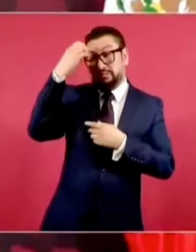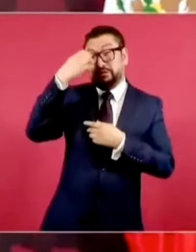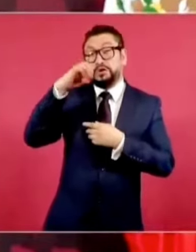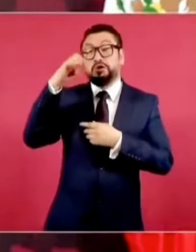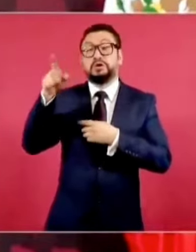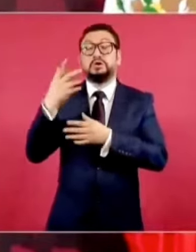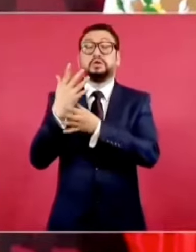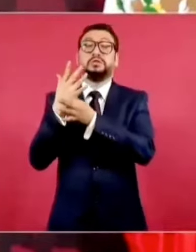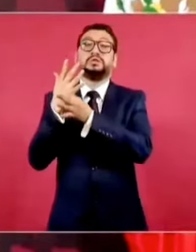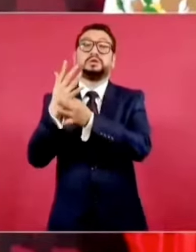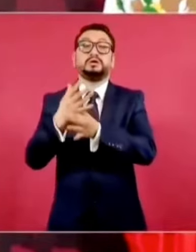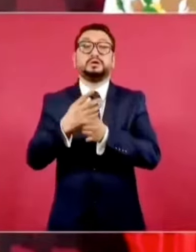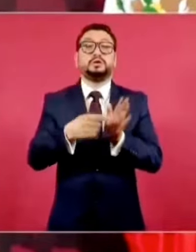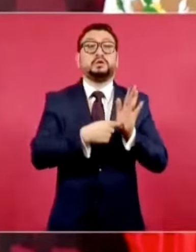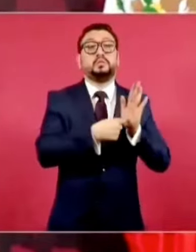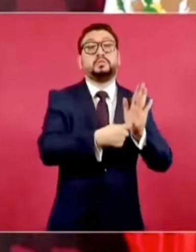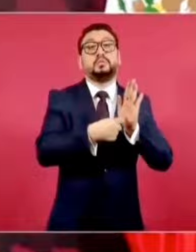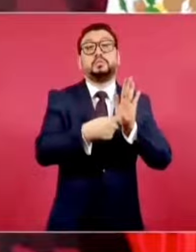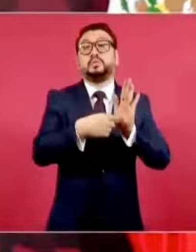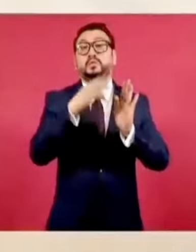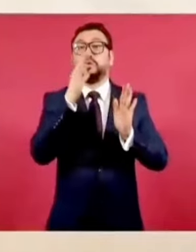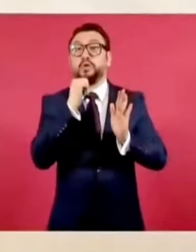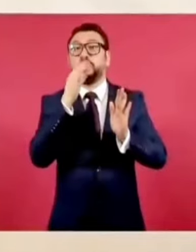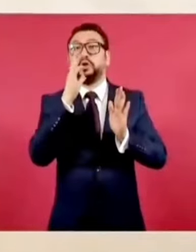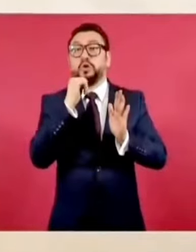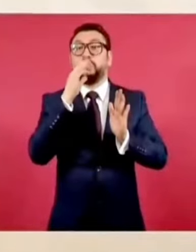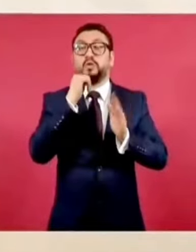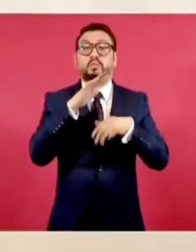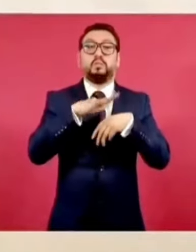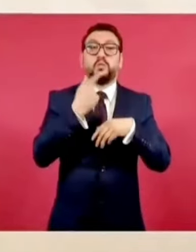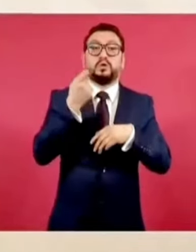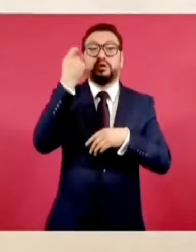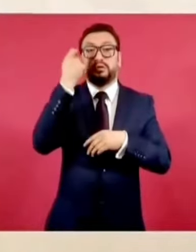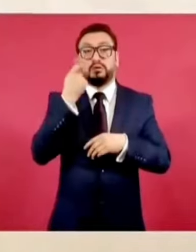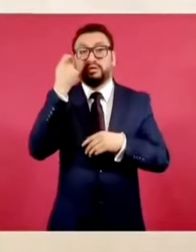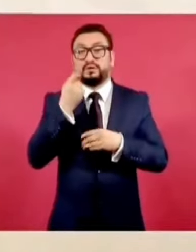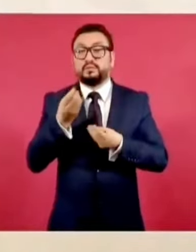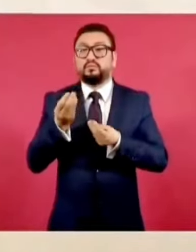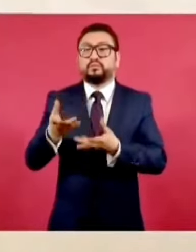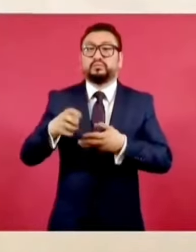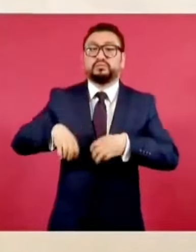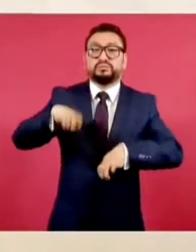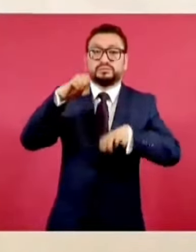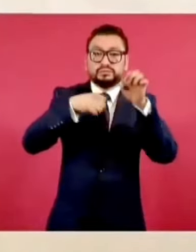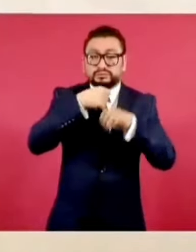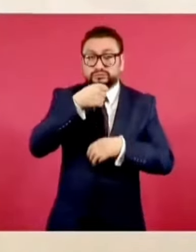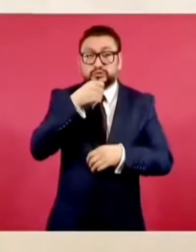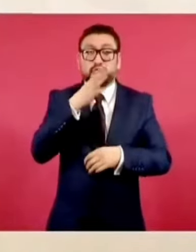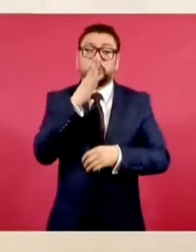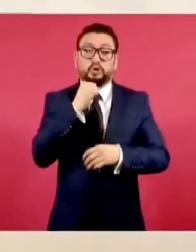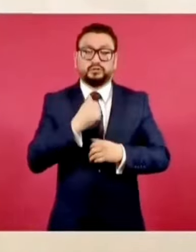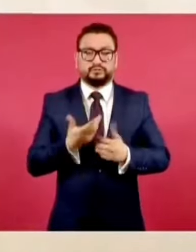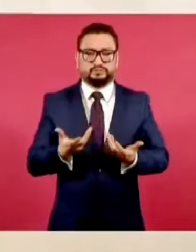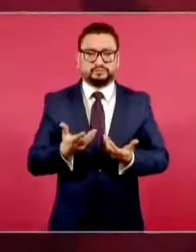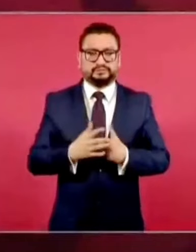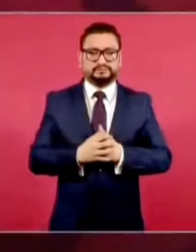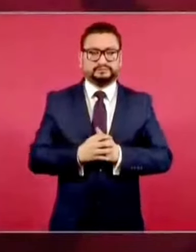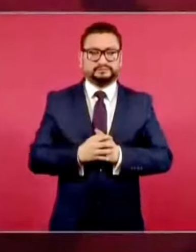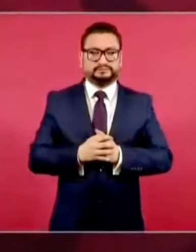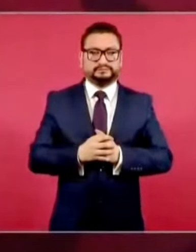iba a poder entregar las pensiones a los adultos mayores